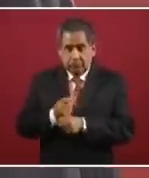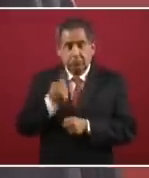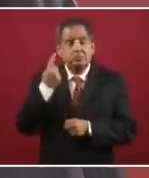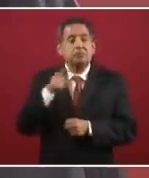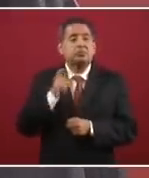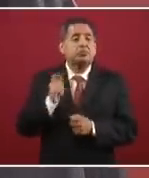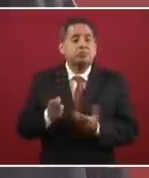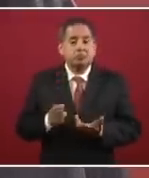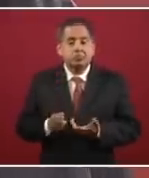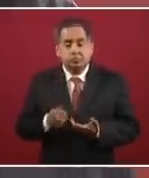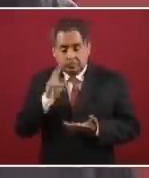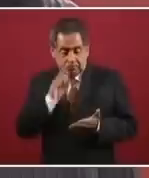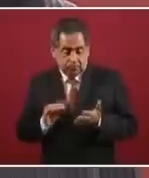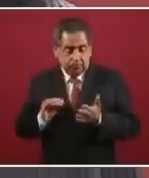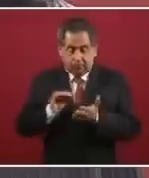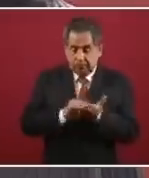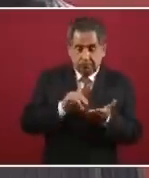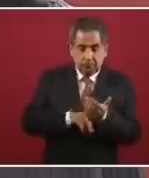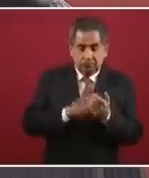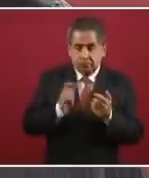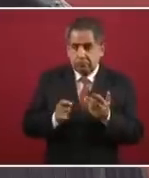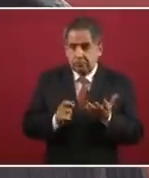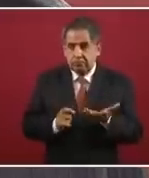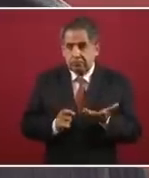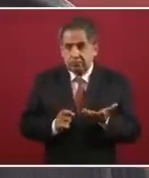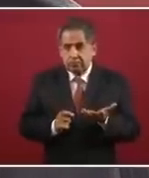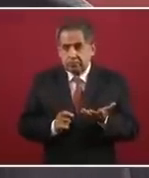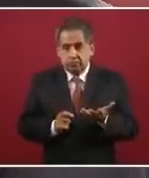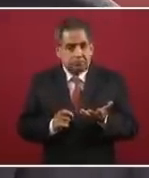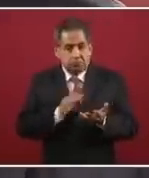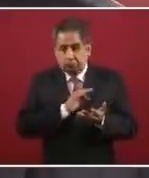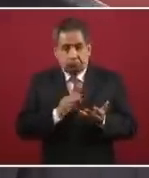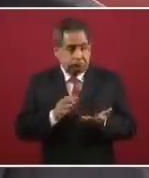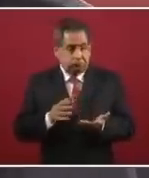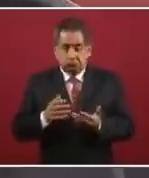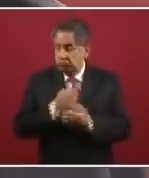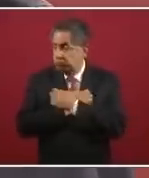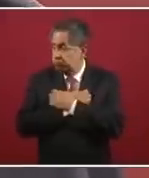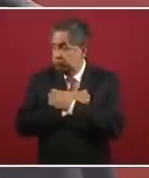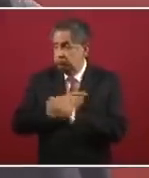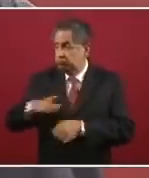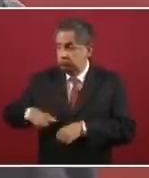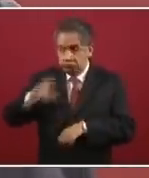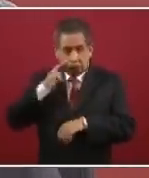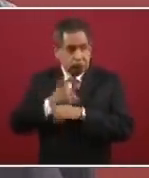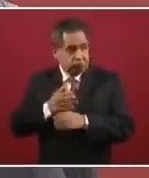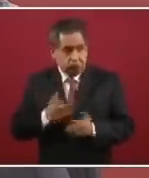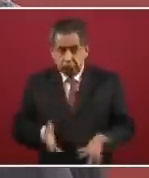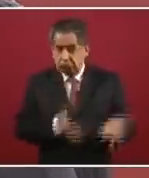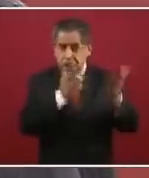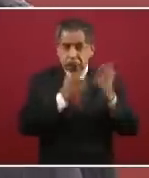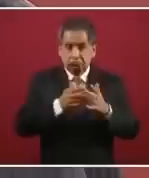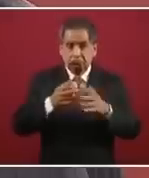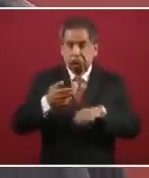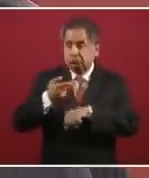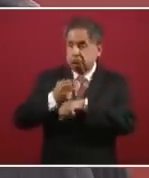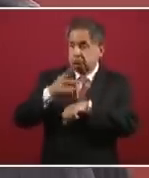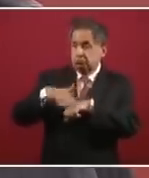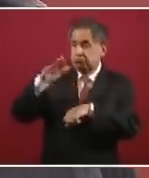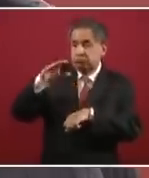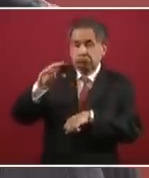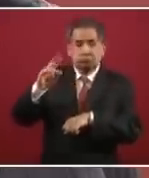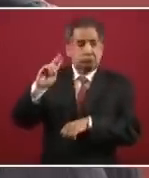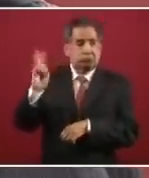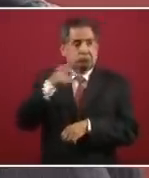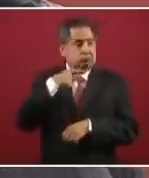para poner al mercado la educación media superior y la